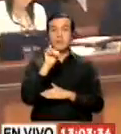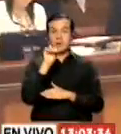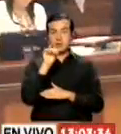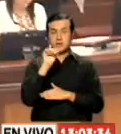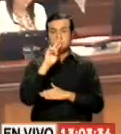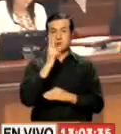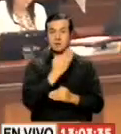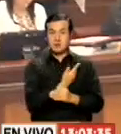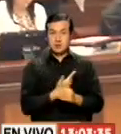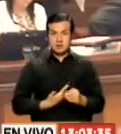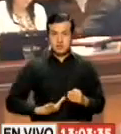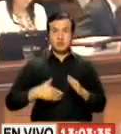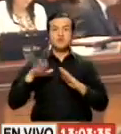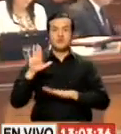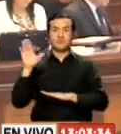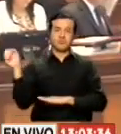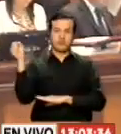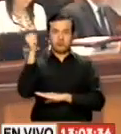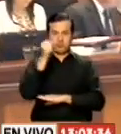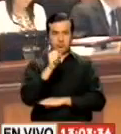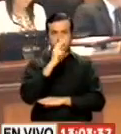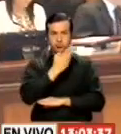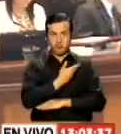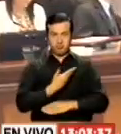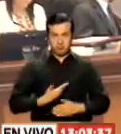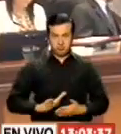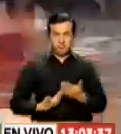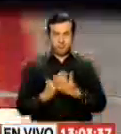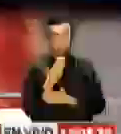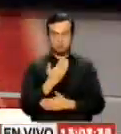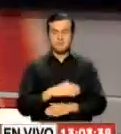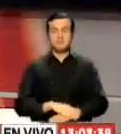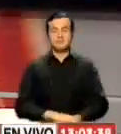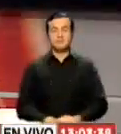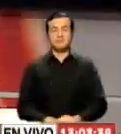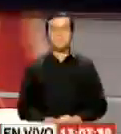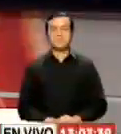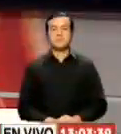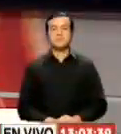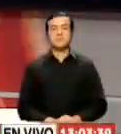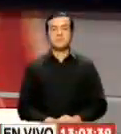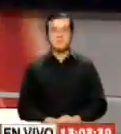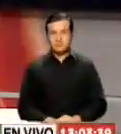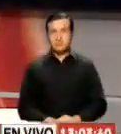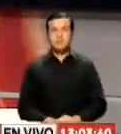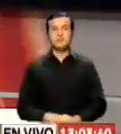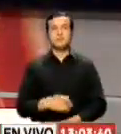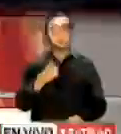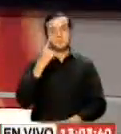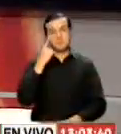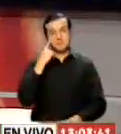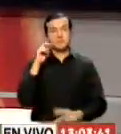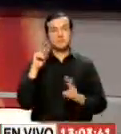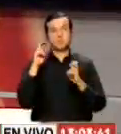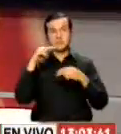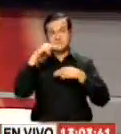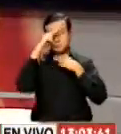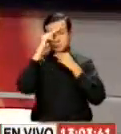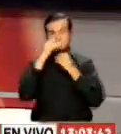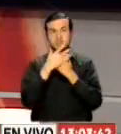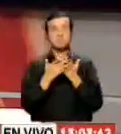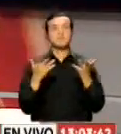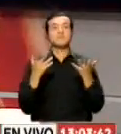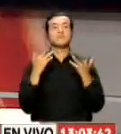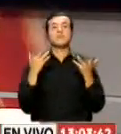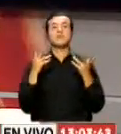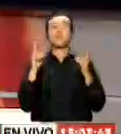el vicepresidente sea posesionado en su cargo. Alexis Moncayo, Telediario. Y bien, vamos a contar más noticias. Se